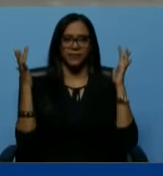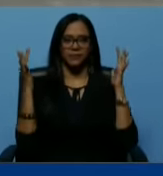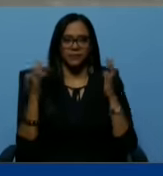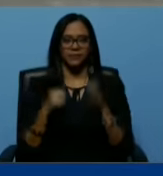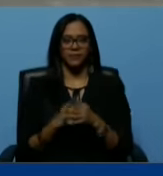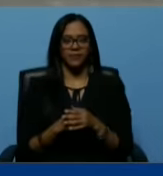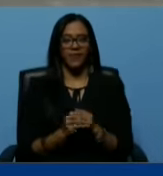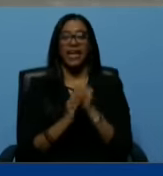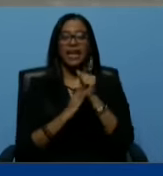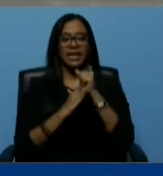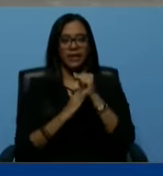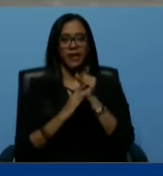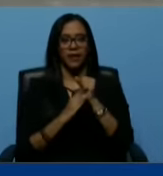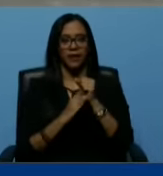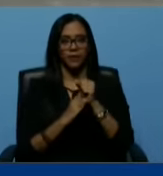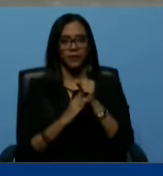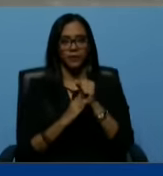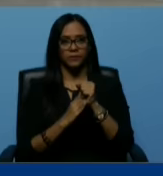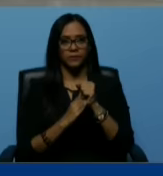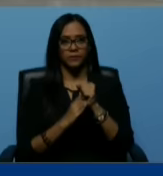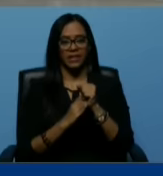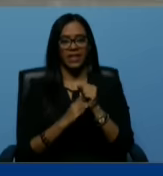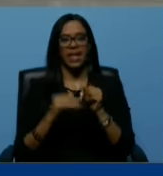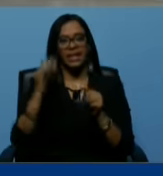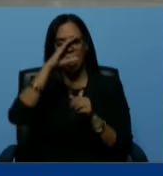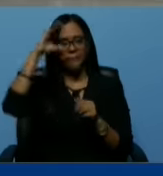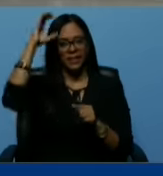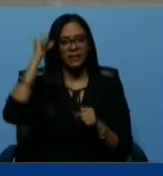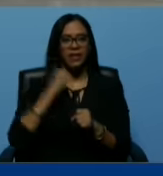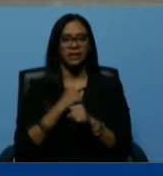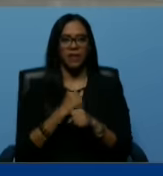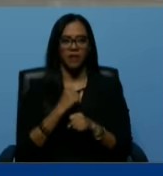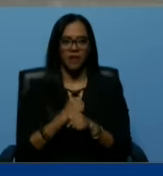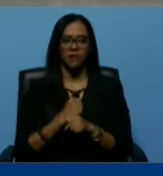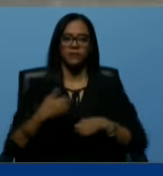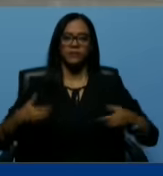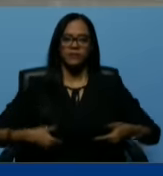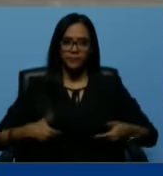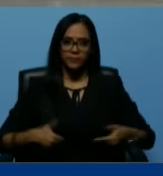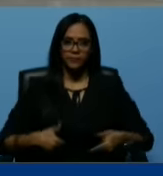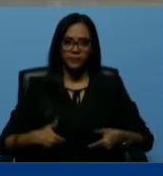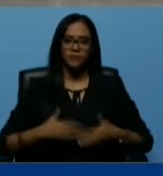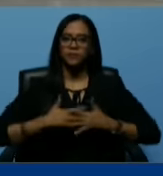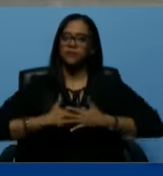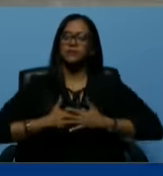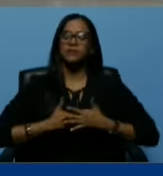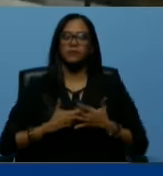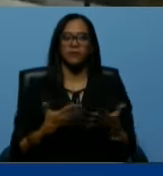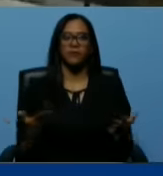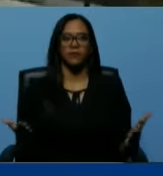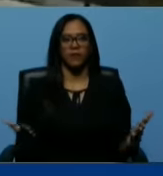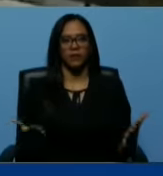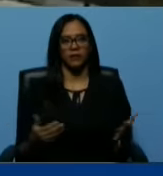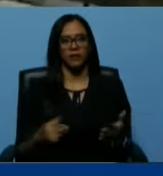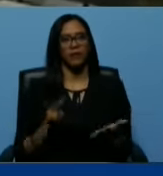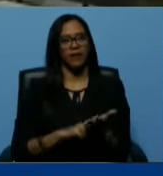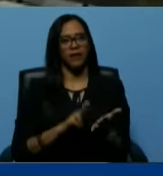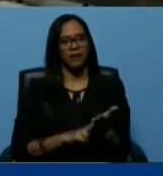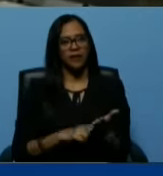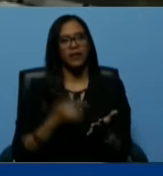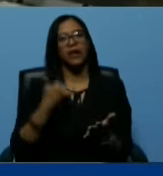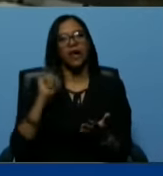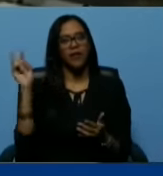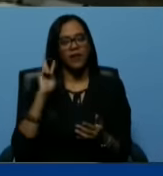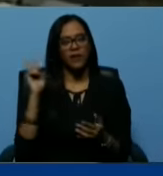¿Qué liderazgo? ¿Qué capacidad de trabajo, de sacrificio, de entrega? De verdad que hay una